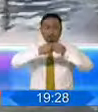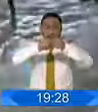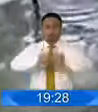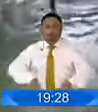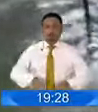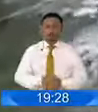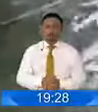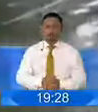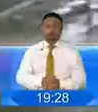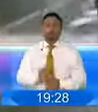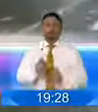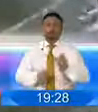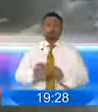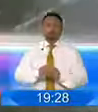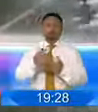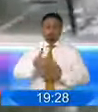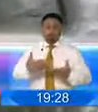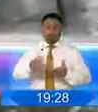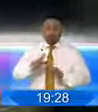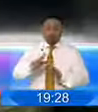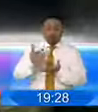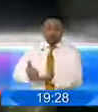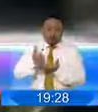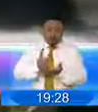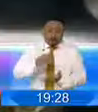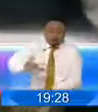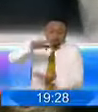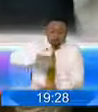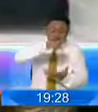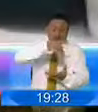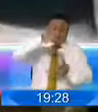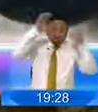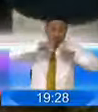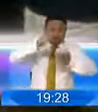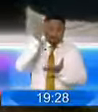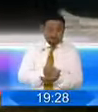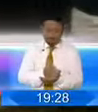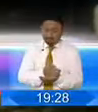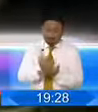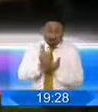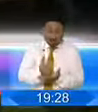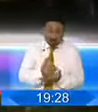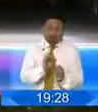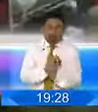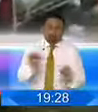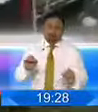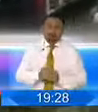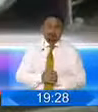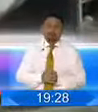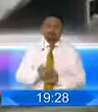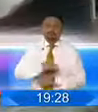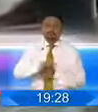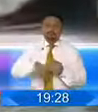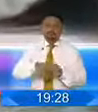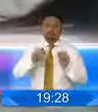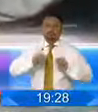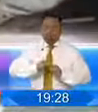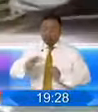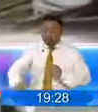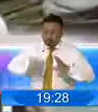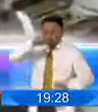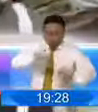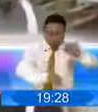Los comerciantes trataban de salvar su mercadería, la lluvia no paraba y las ayudas no llegaban. Todos recogían lo que más